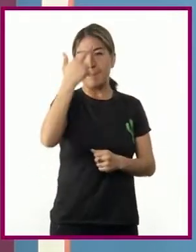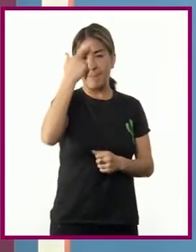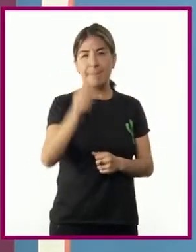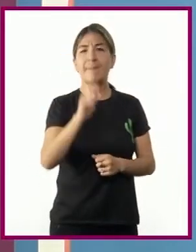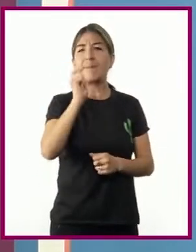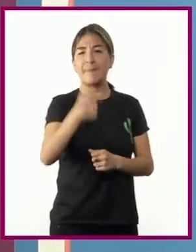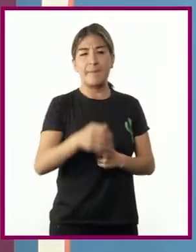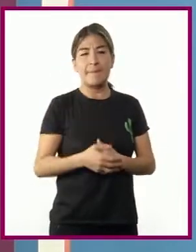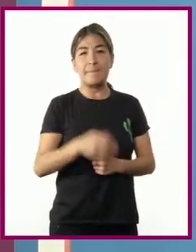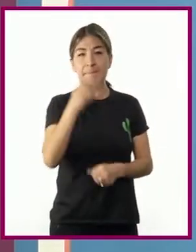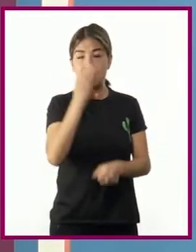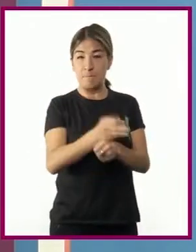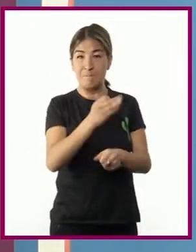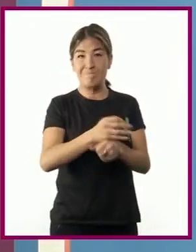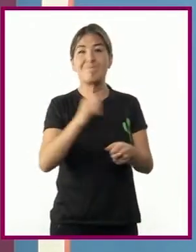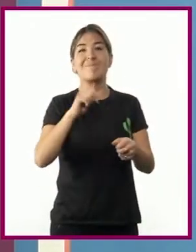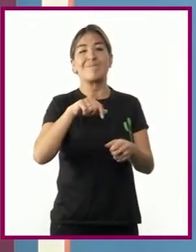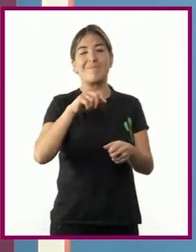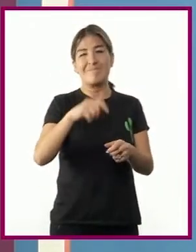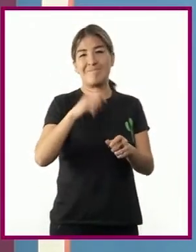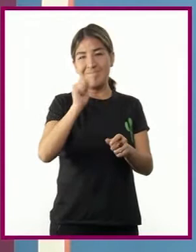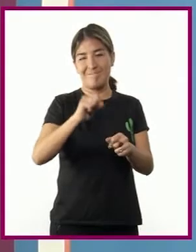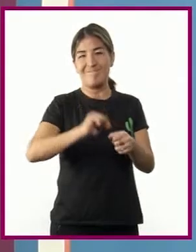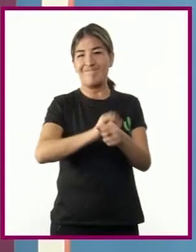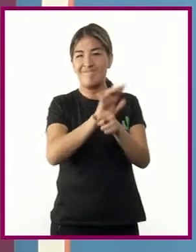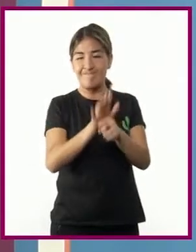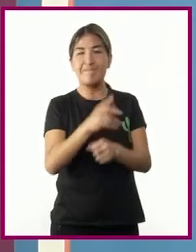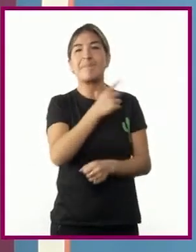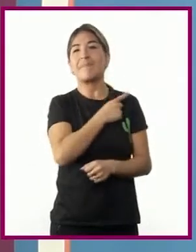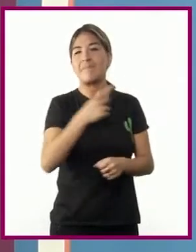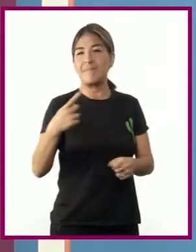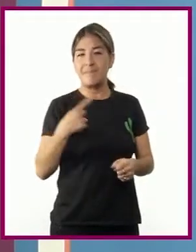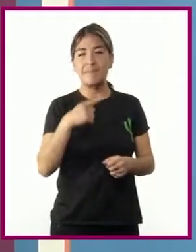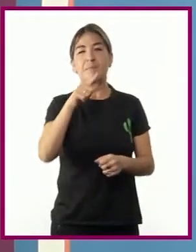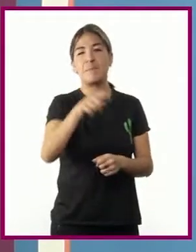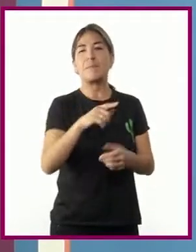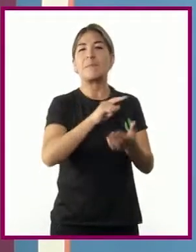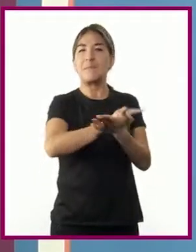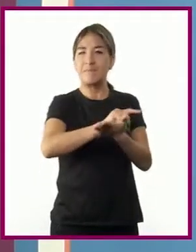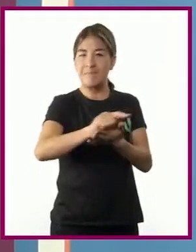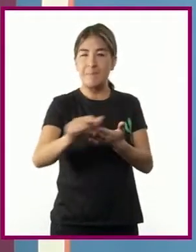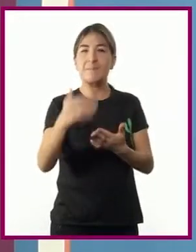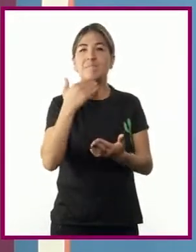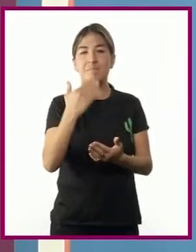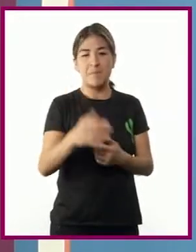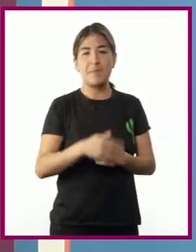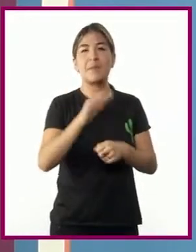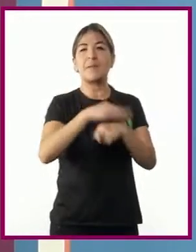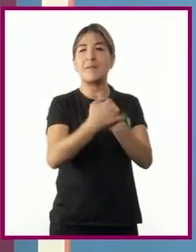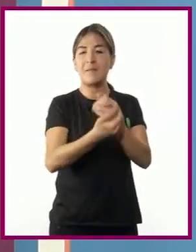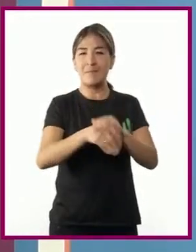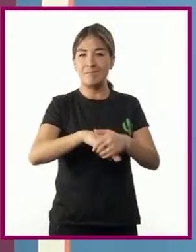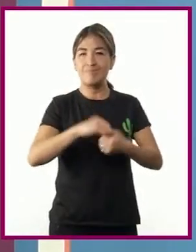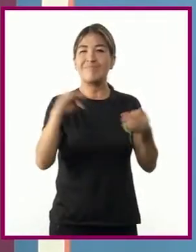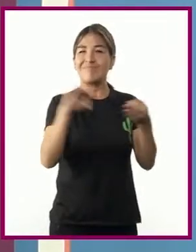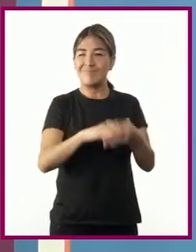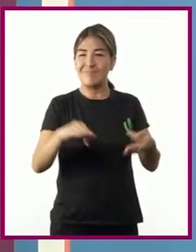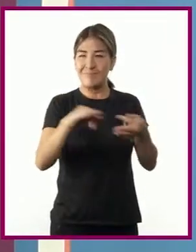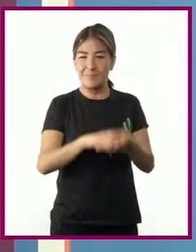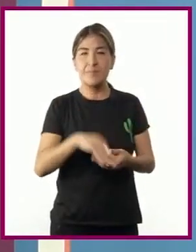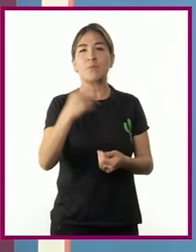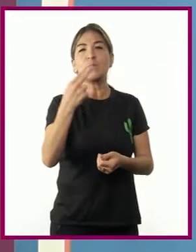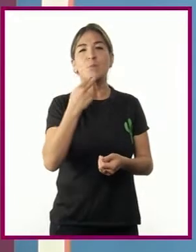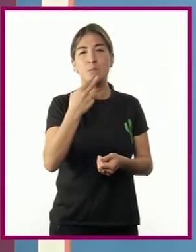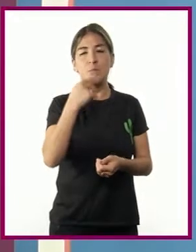que durante esta contingencia sanitaria debemos mantener los hábitos de higiene como el lavado constante de manos y